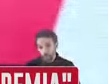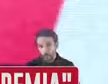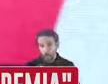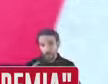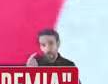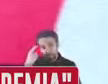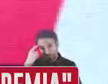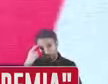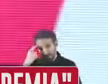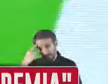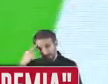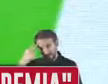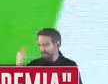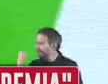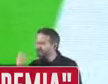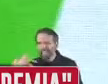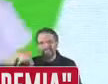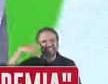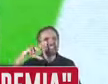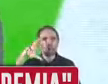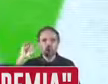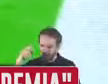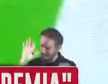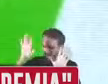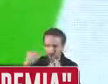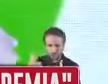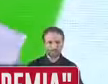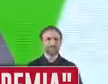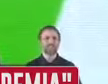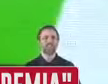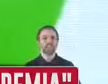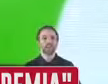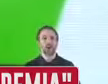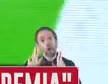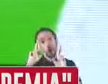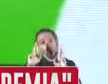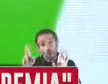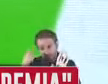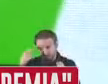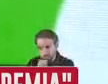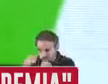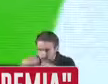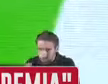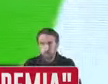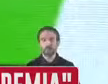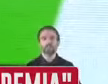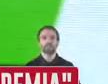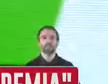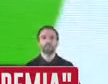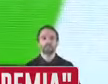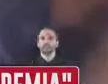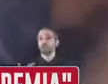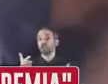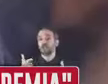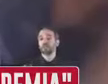piensan y conocen los mágicos cree plan no te veo dónde estás acá estás ojalá se te haga y no y no tengamos el mismo